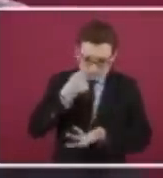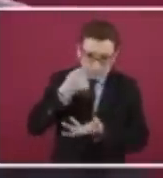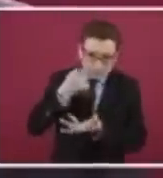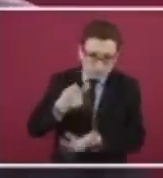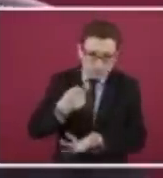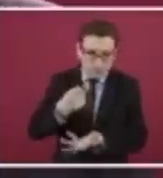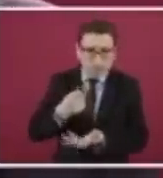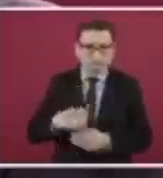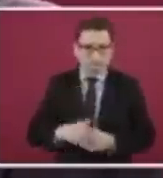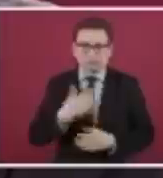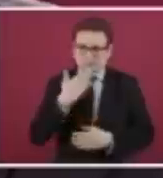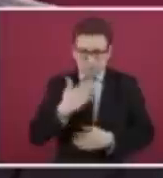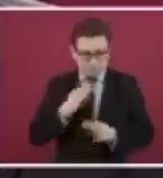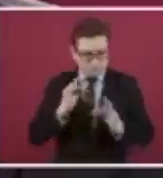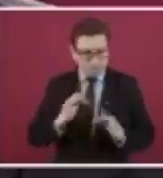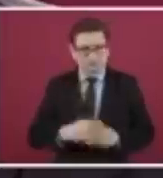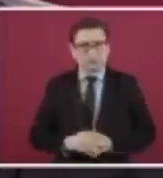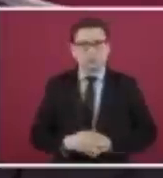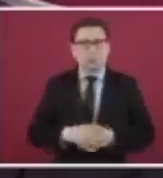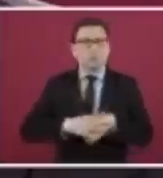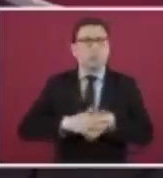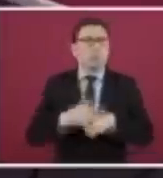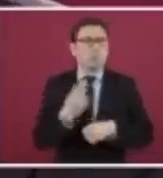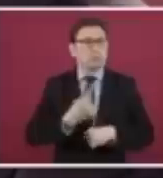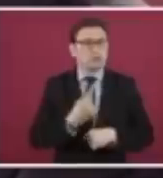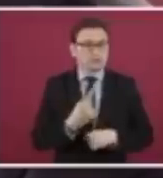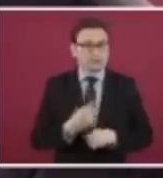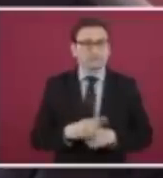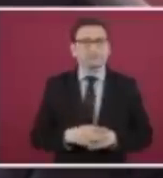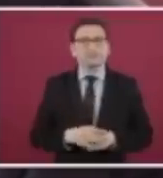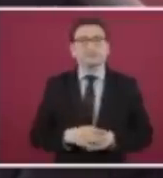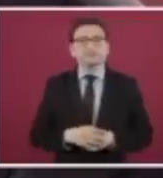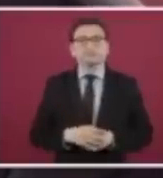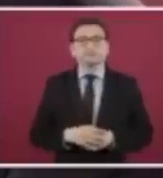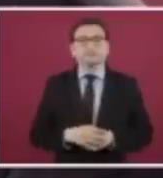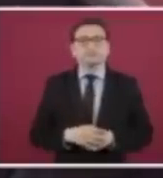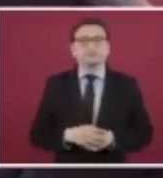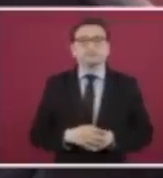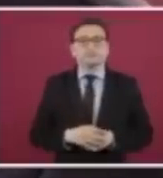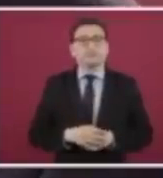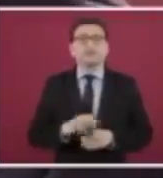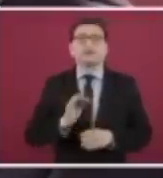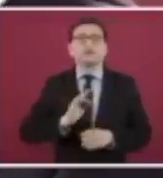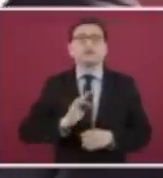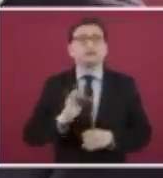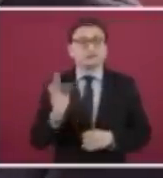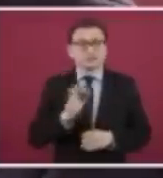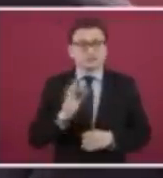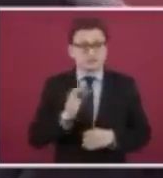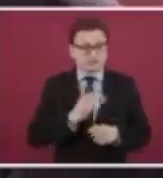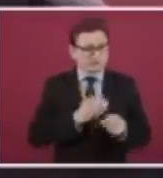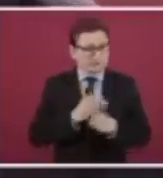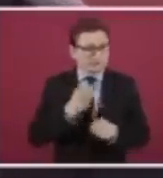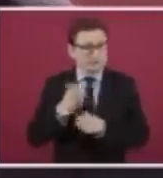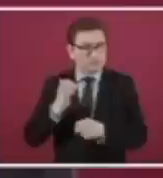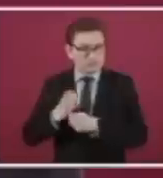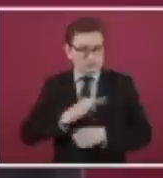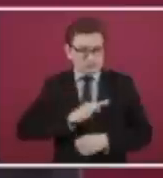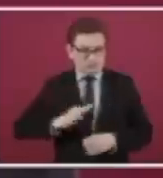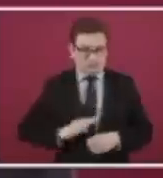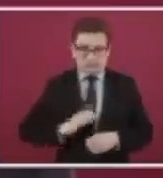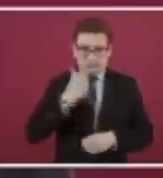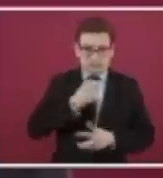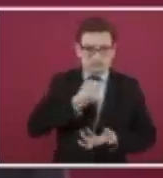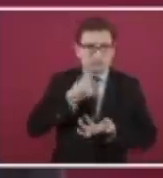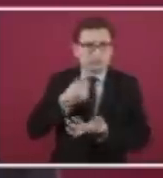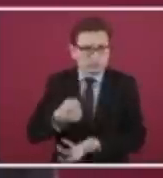directa, porque aún resolviéndose de que se entregue a los estados y a los municipios,